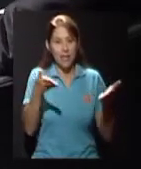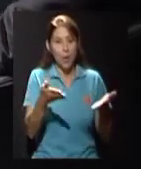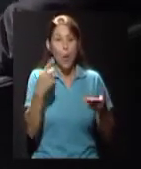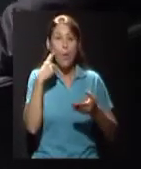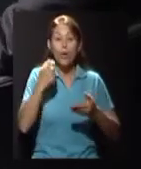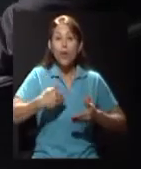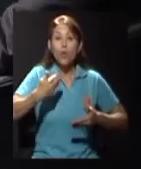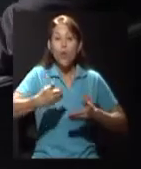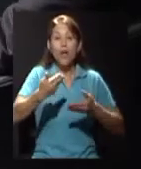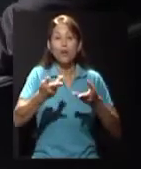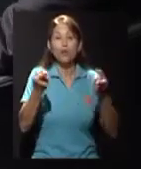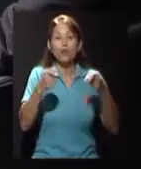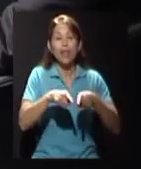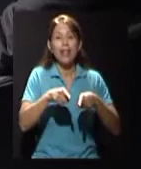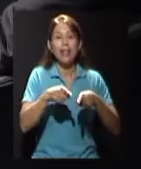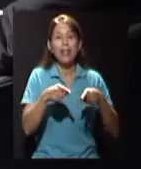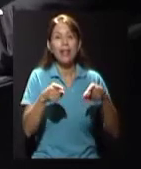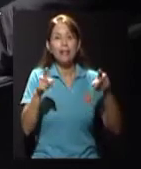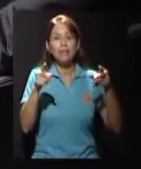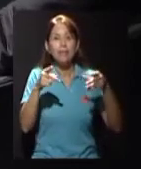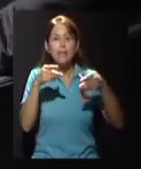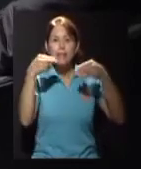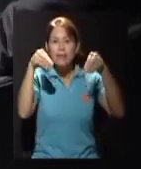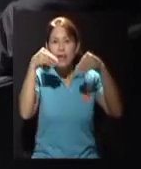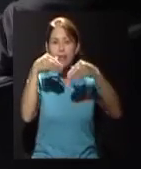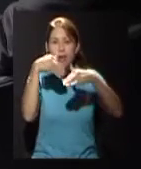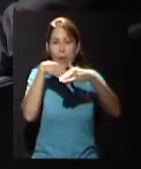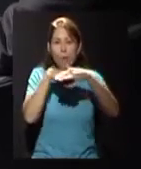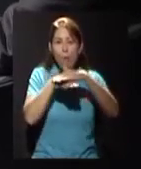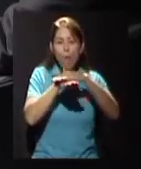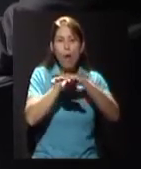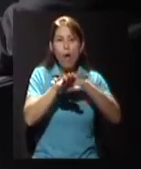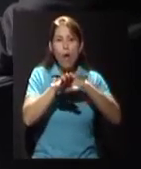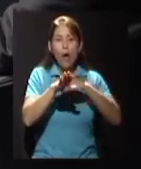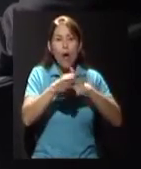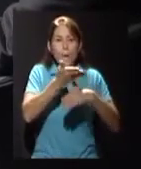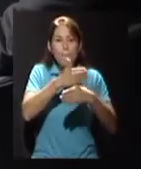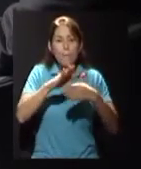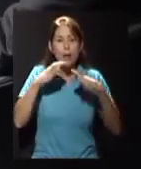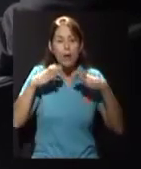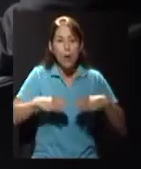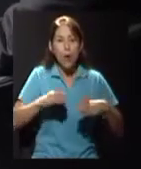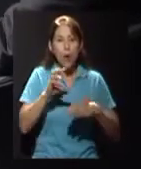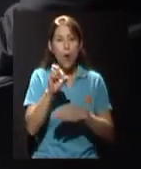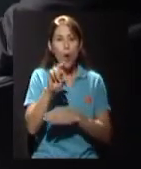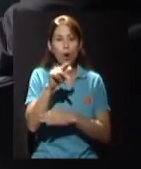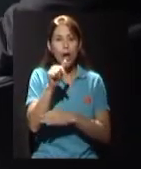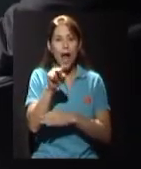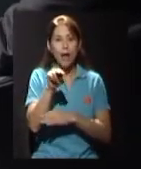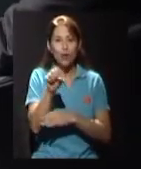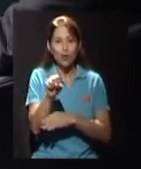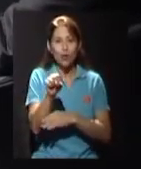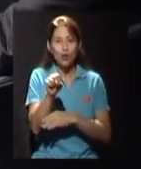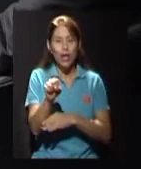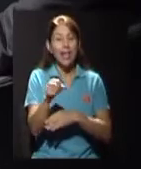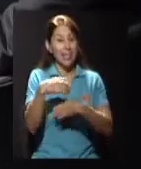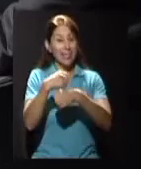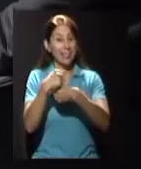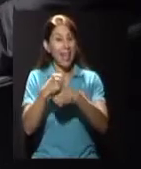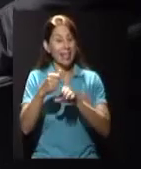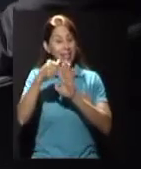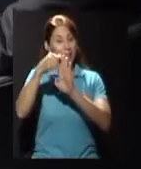y estos transplantes se efectúan en instituciones privadas aunque